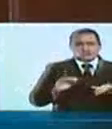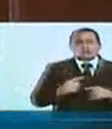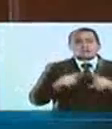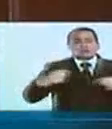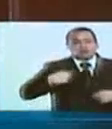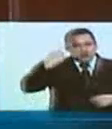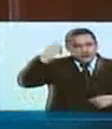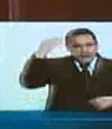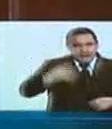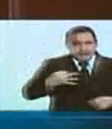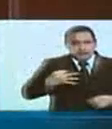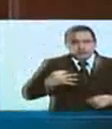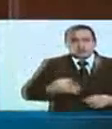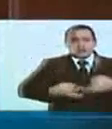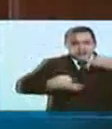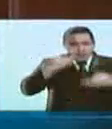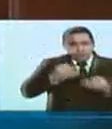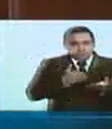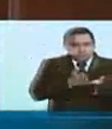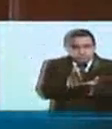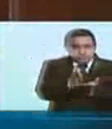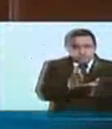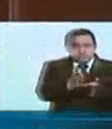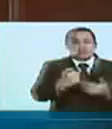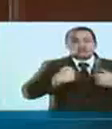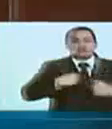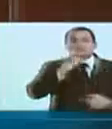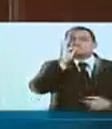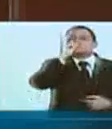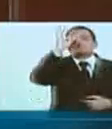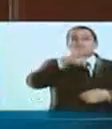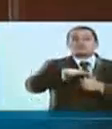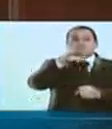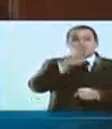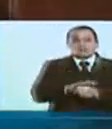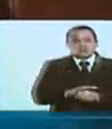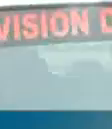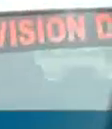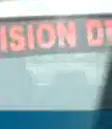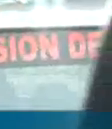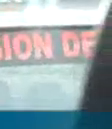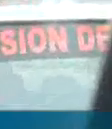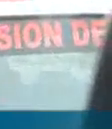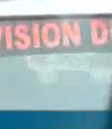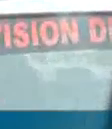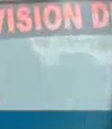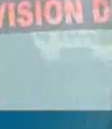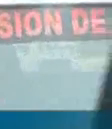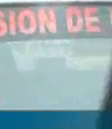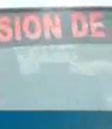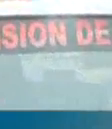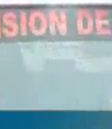en la justicia de esta frase, yo he jurado respetar y defender la democracia, fortalecerla en sus